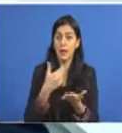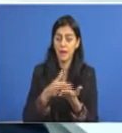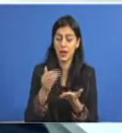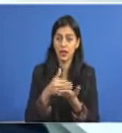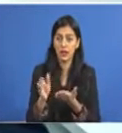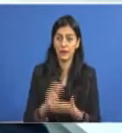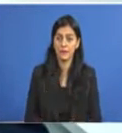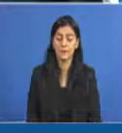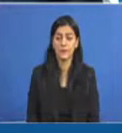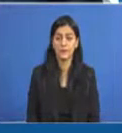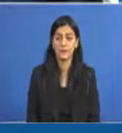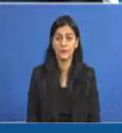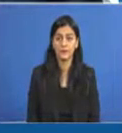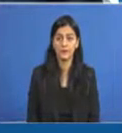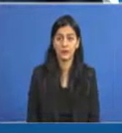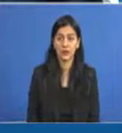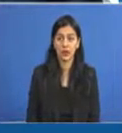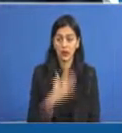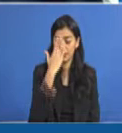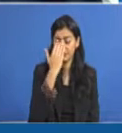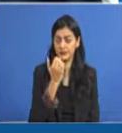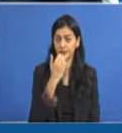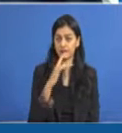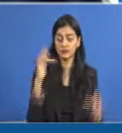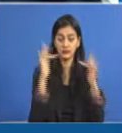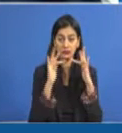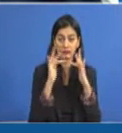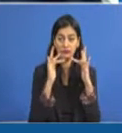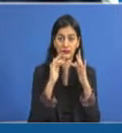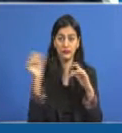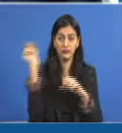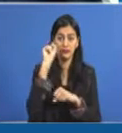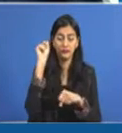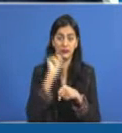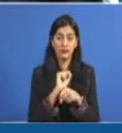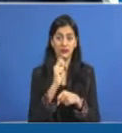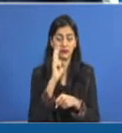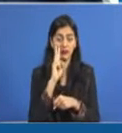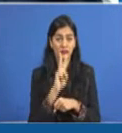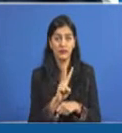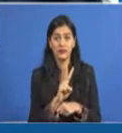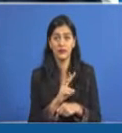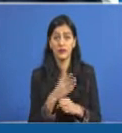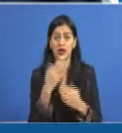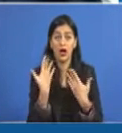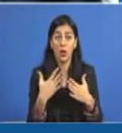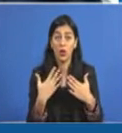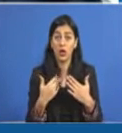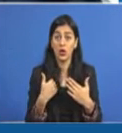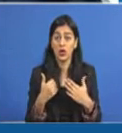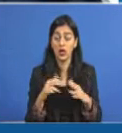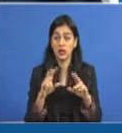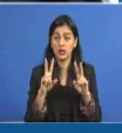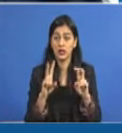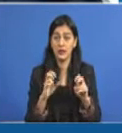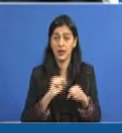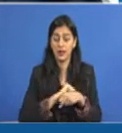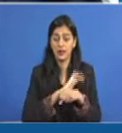Así es, sobre todo porque en redes sociales hemos visto en los últimos días, con la llegada de la pandemia,